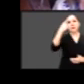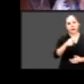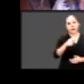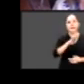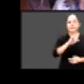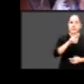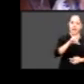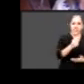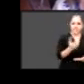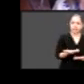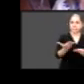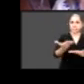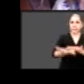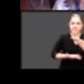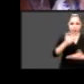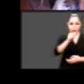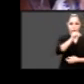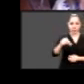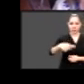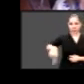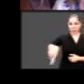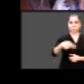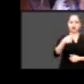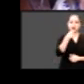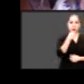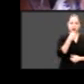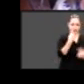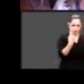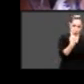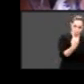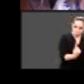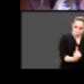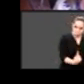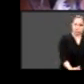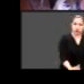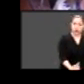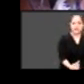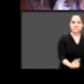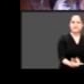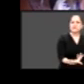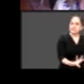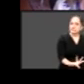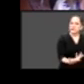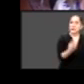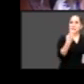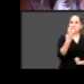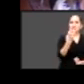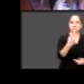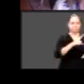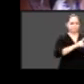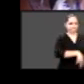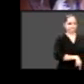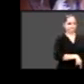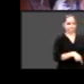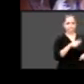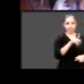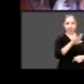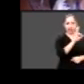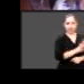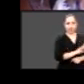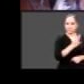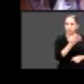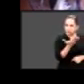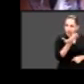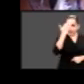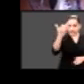nos preocupa muchísimo que en un tema de coyuntura en una emergencia pueda haberse afectado por una